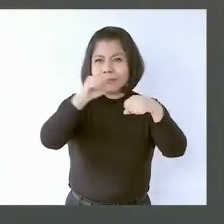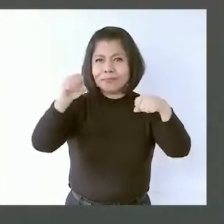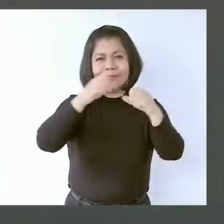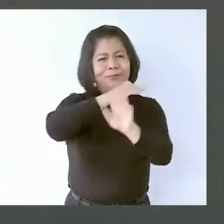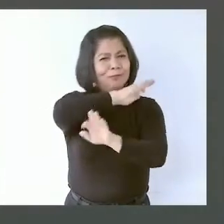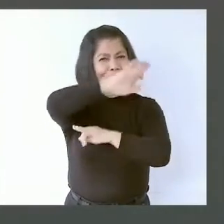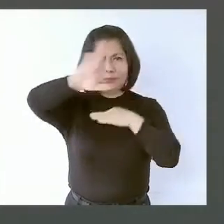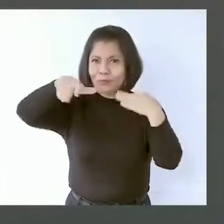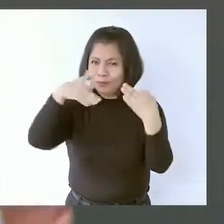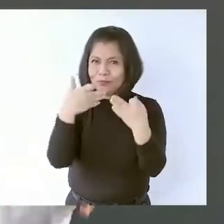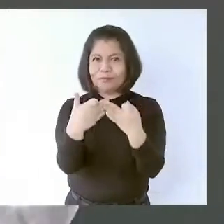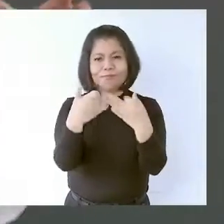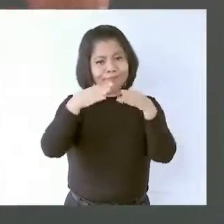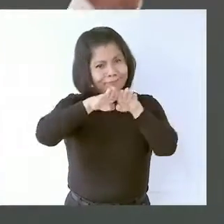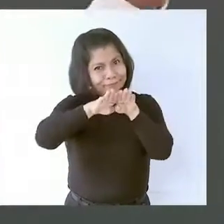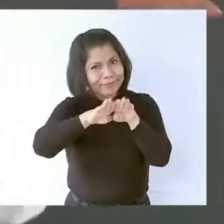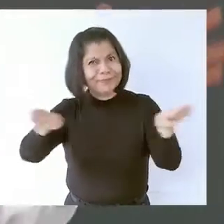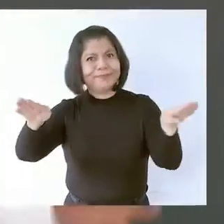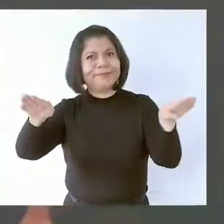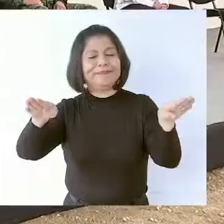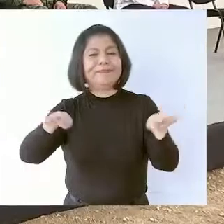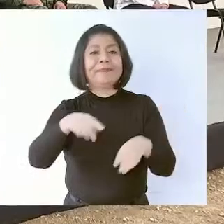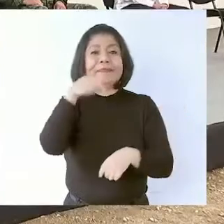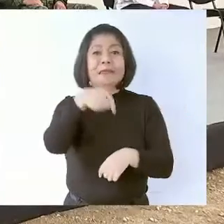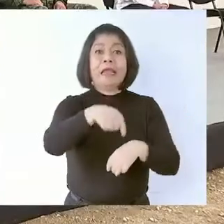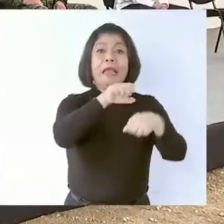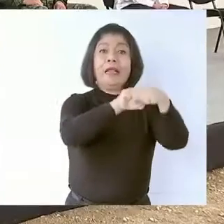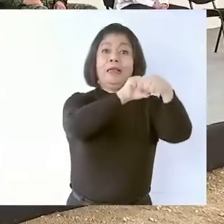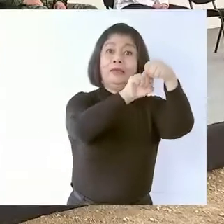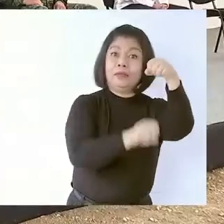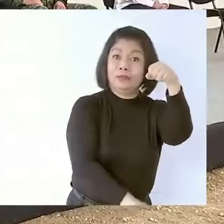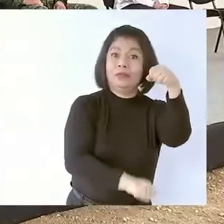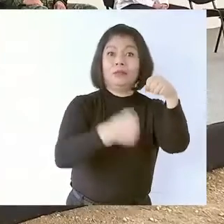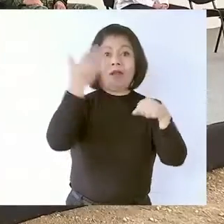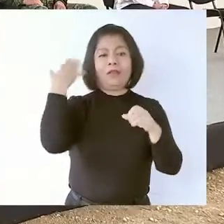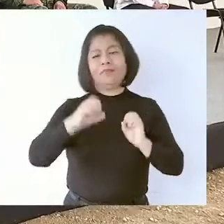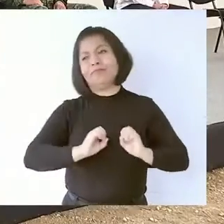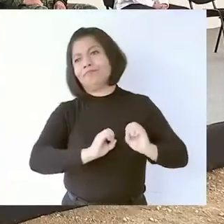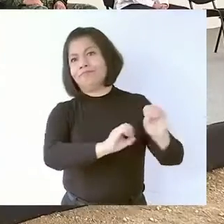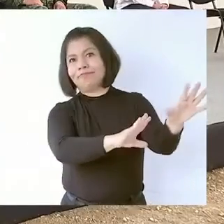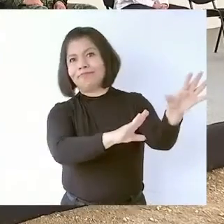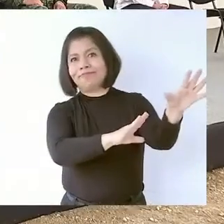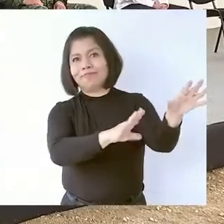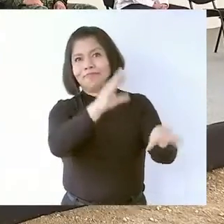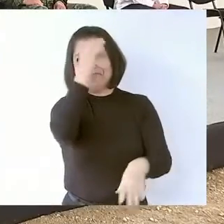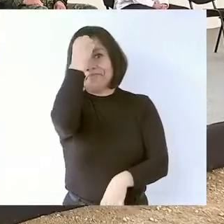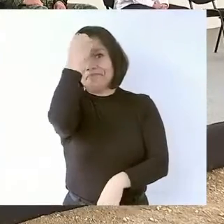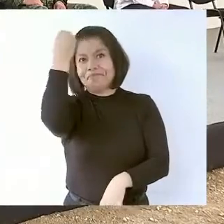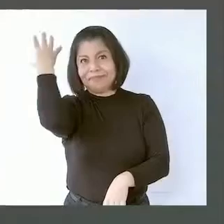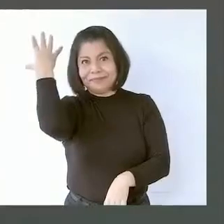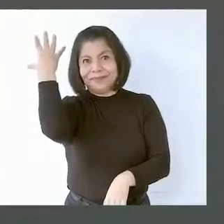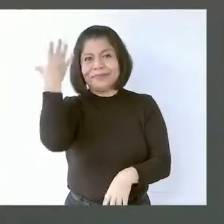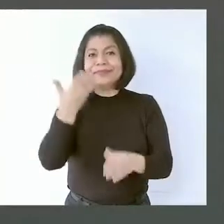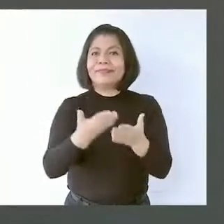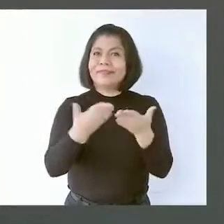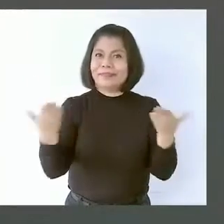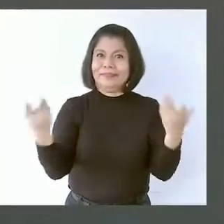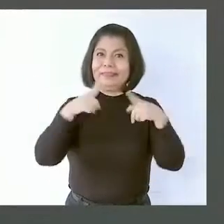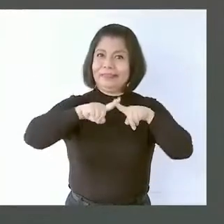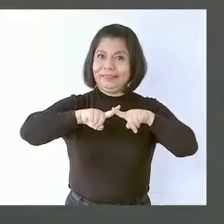abandono. Entonces esto va a ayudar a integrar el sureste. Bueno, va a ayudar a